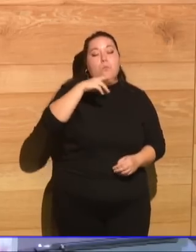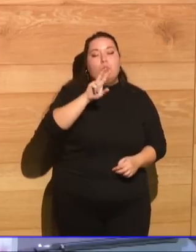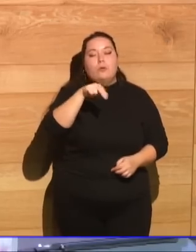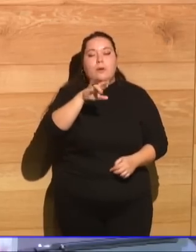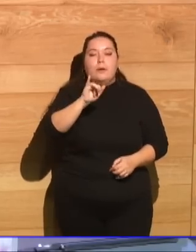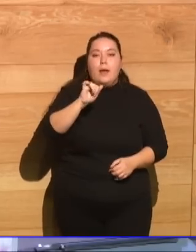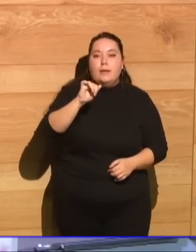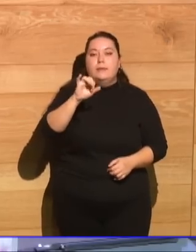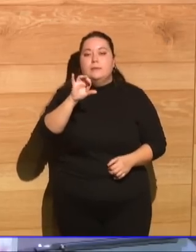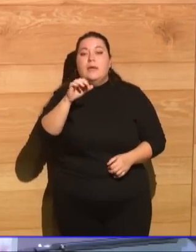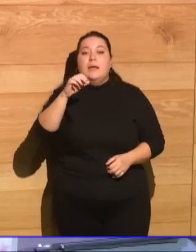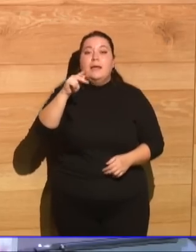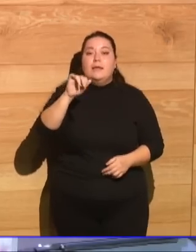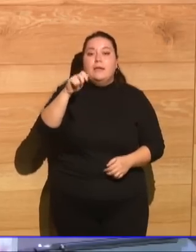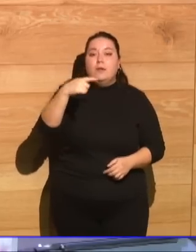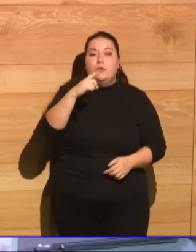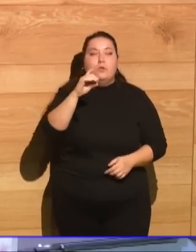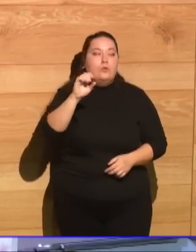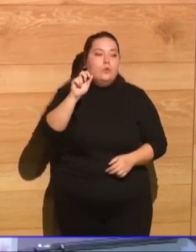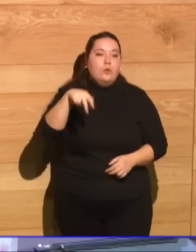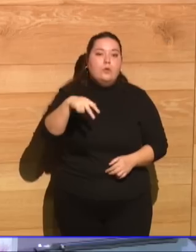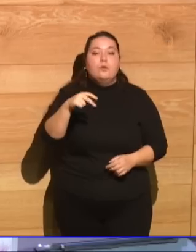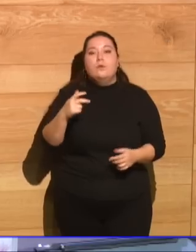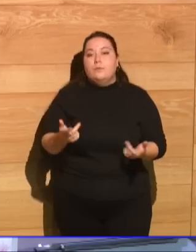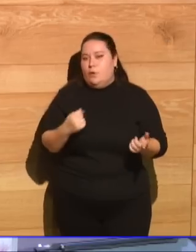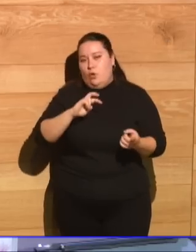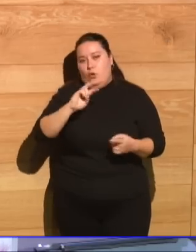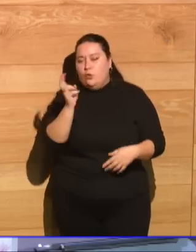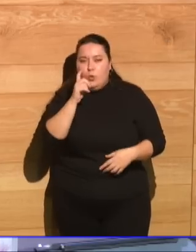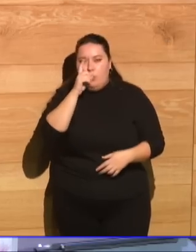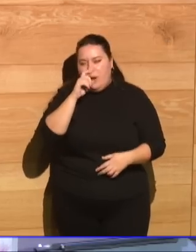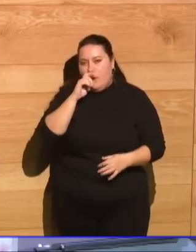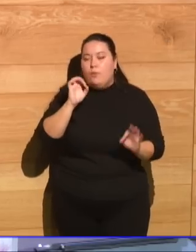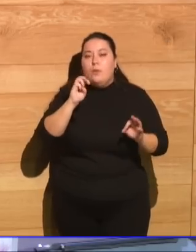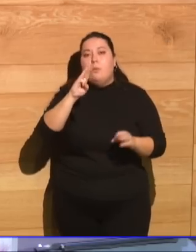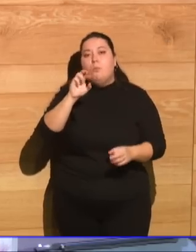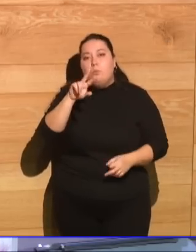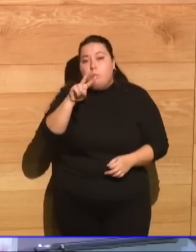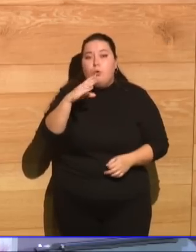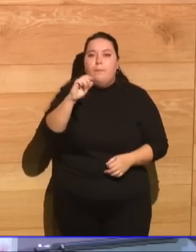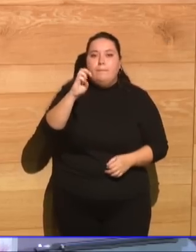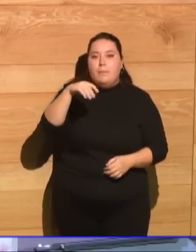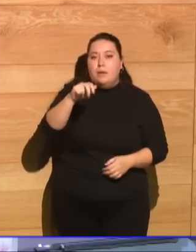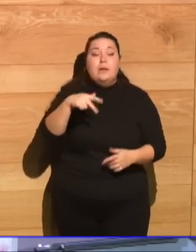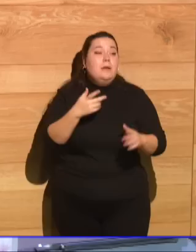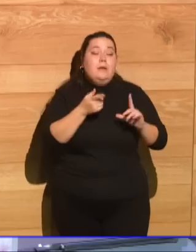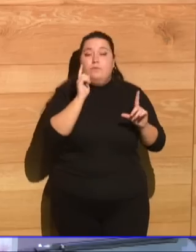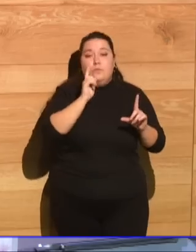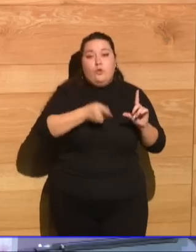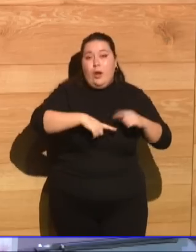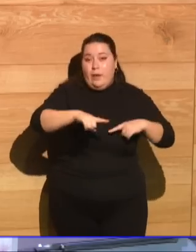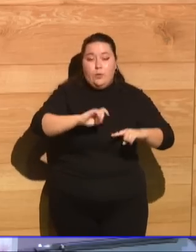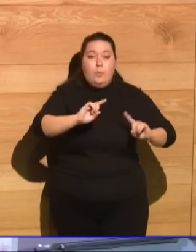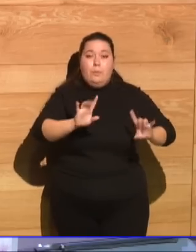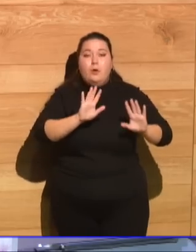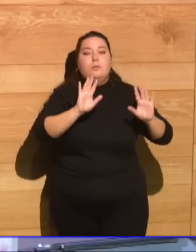él tiró mucho de sus recuerdos precisamente en North London y otros eran recuerdos de Putman. En fin, en todo caso no la dirigió. Pero sí que